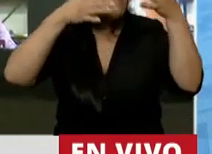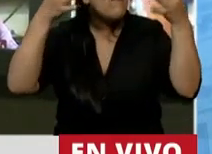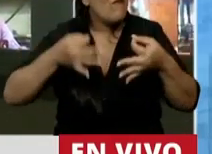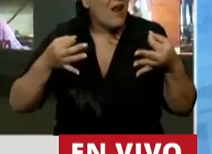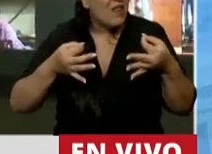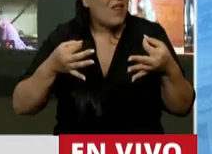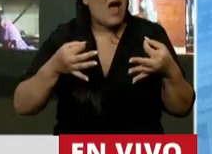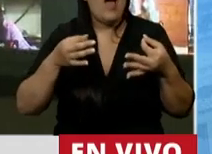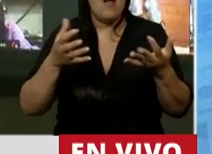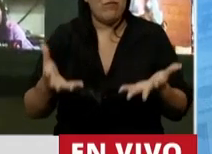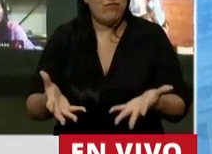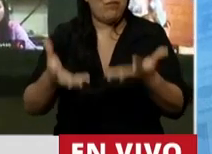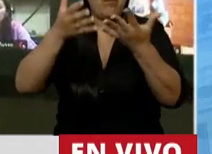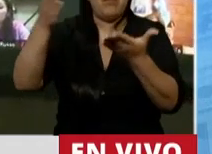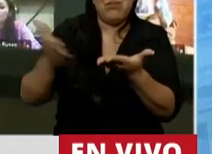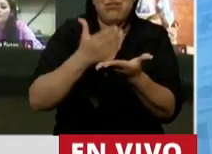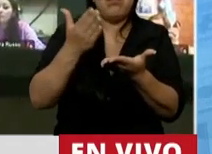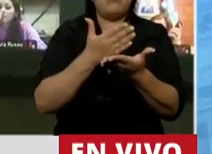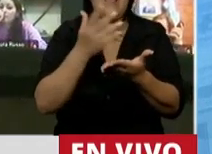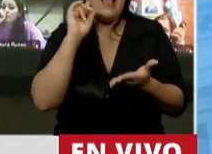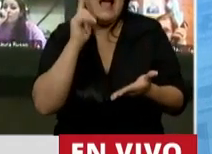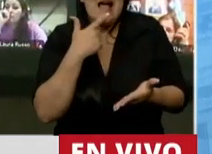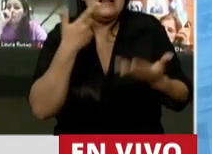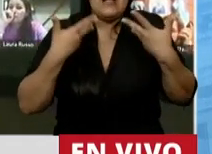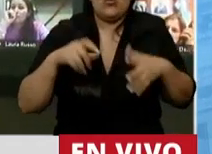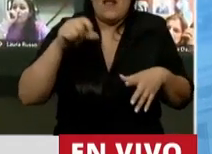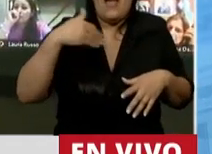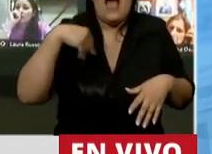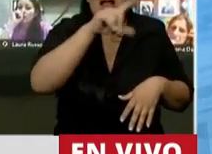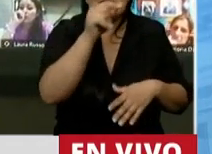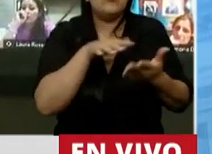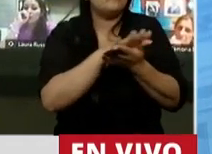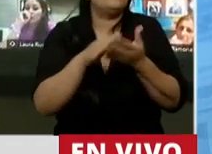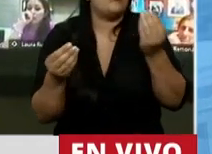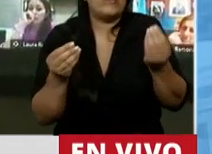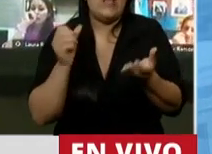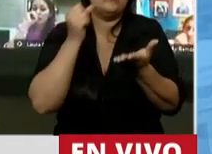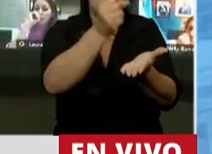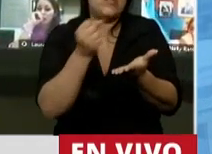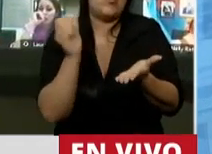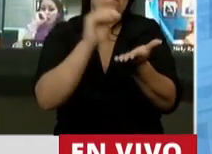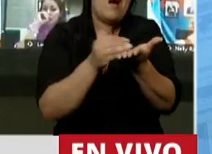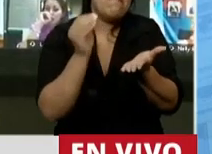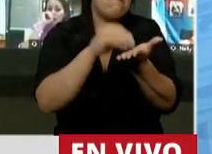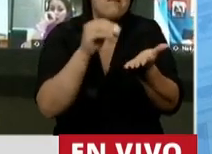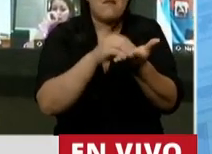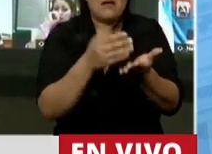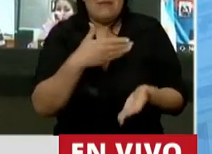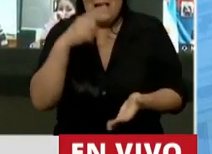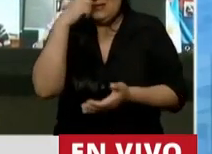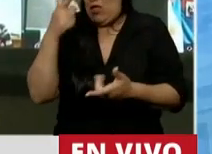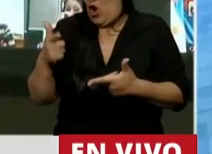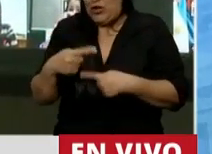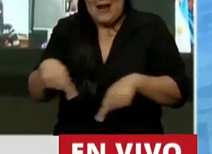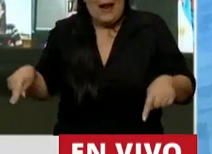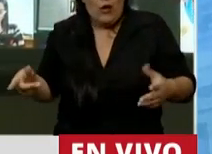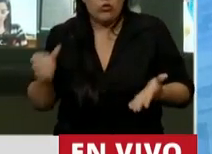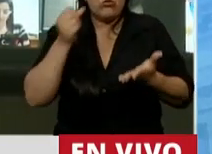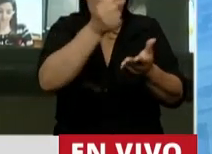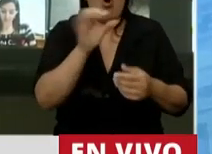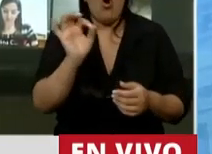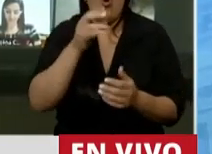es hacer crecer la producción de gas natural en la Argentina, la salida no son más subsidios de un Estado que no tiene recursos, ni a fuerza